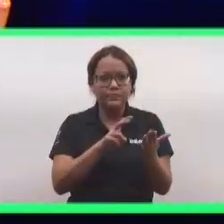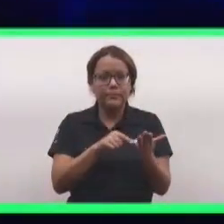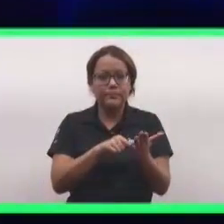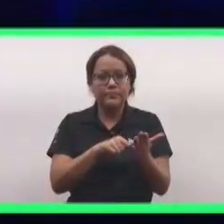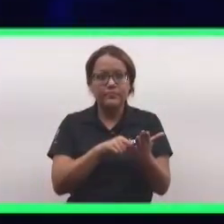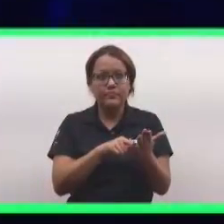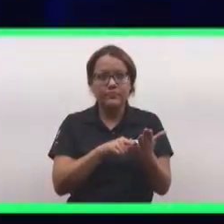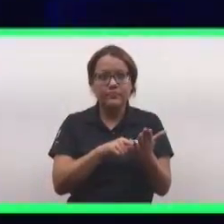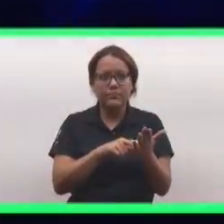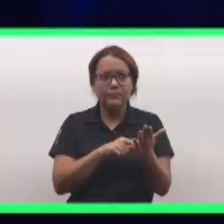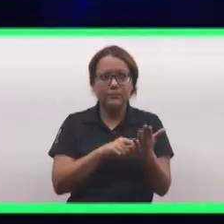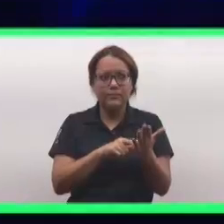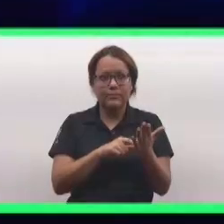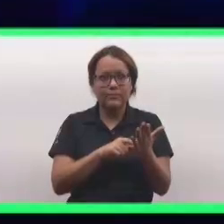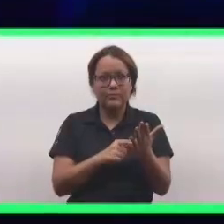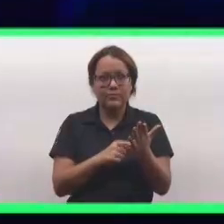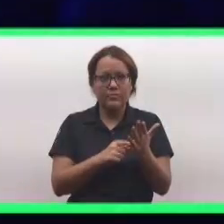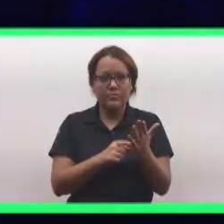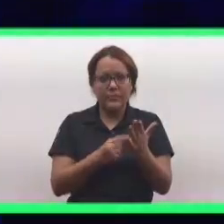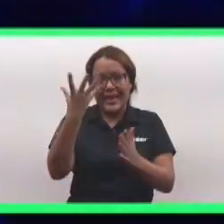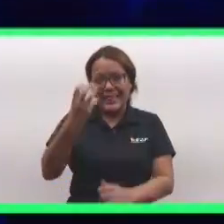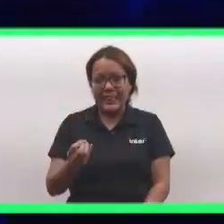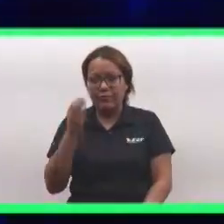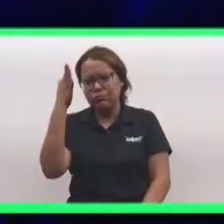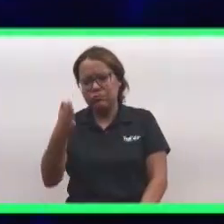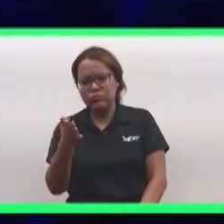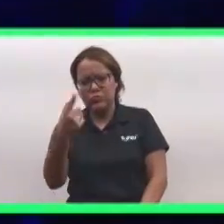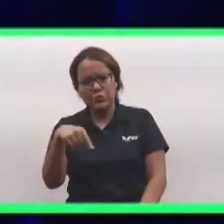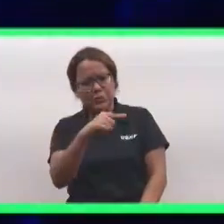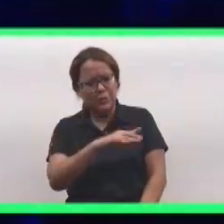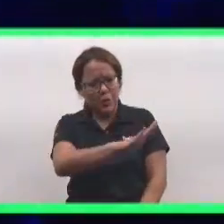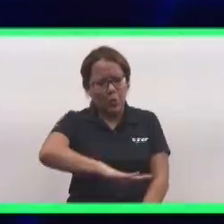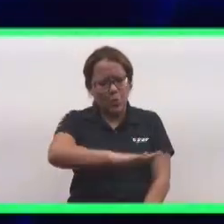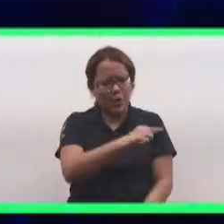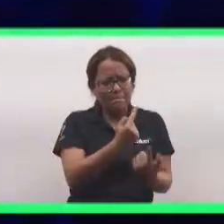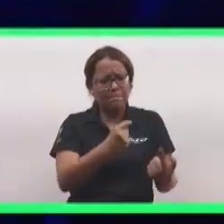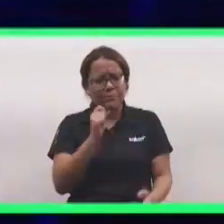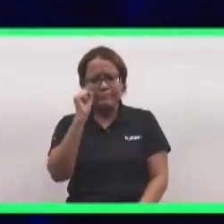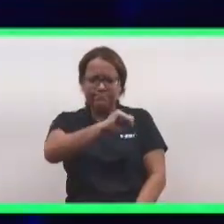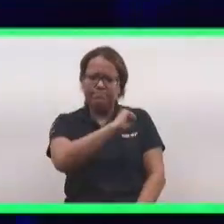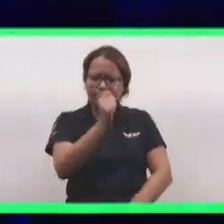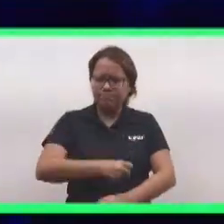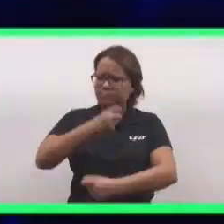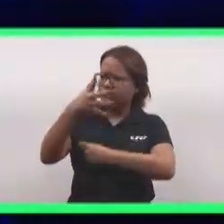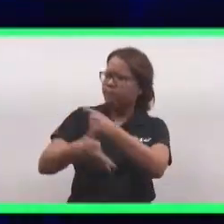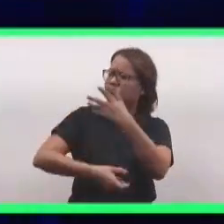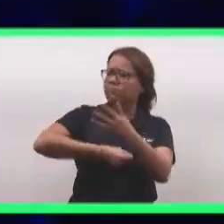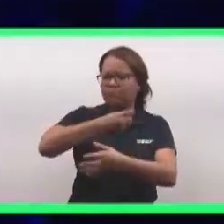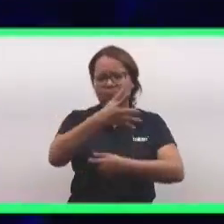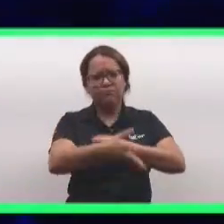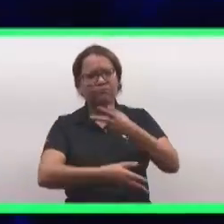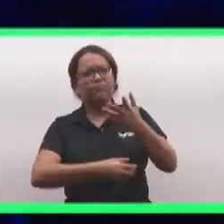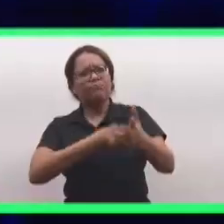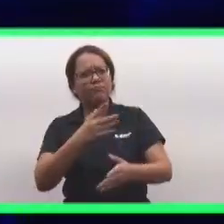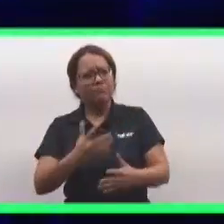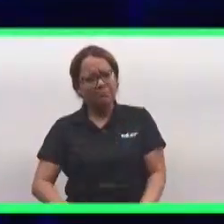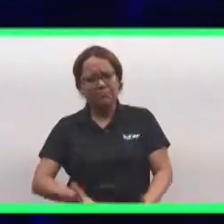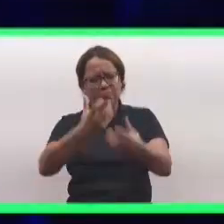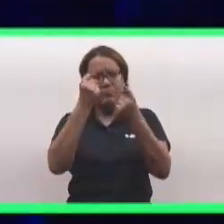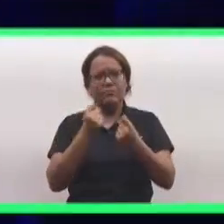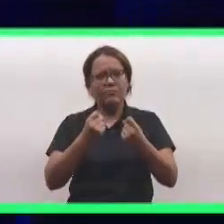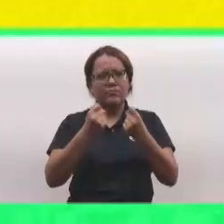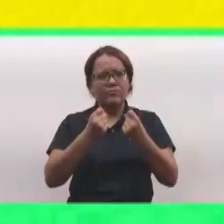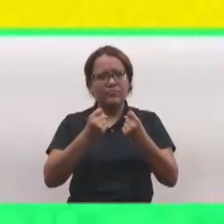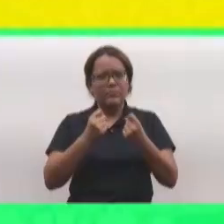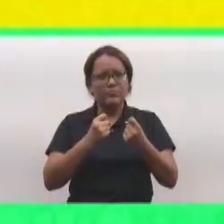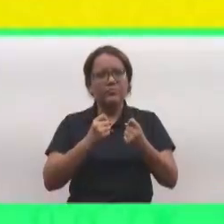amén. En aquel día cantarán este cántico en tierra de Judá: fuerte ciudad tenemos, salvación